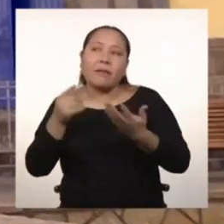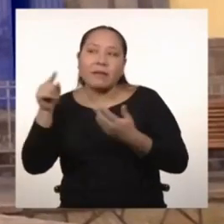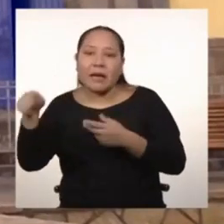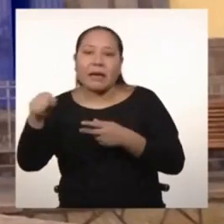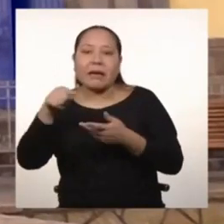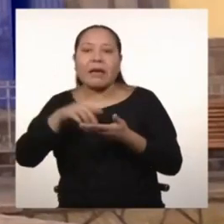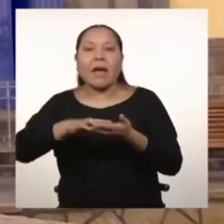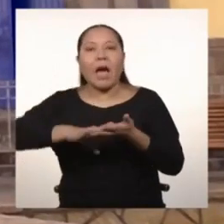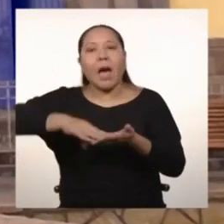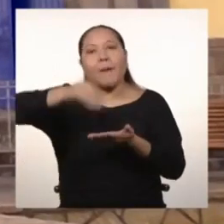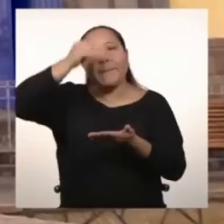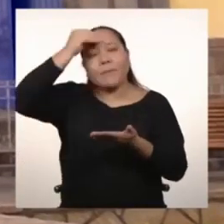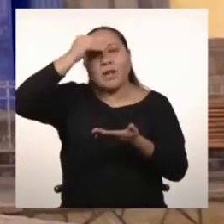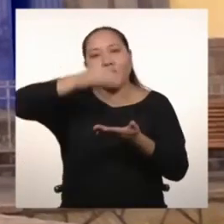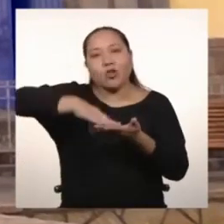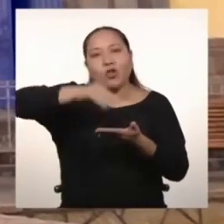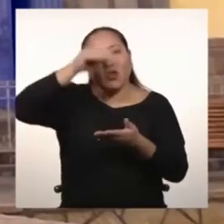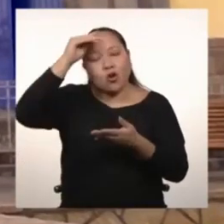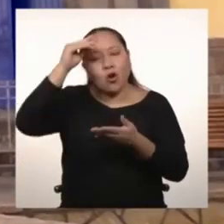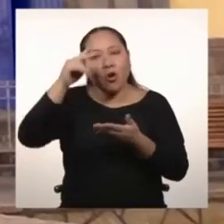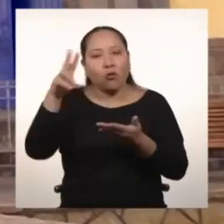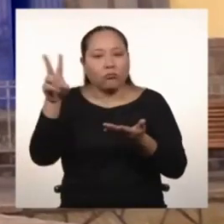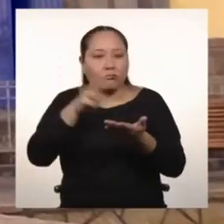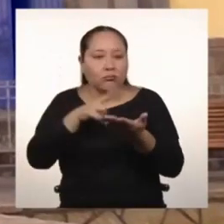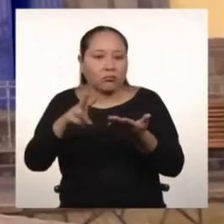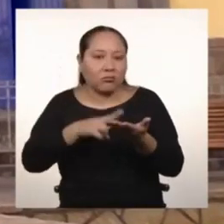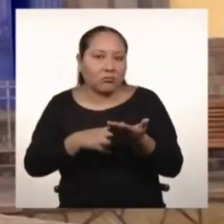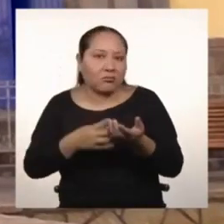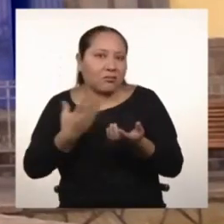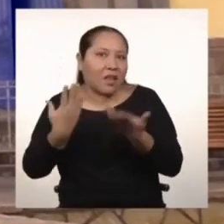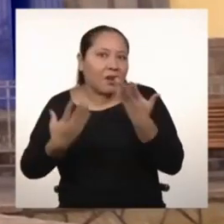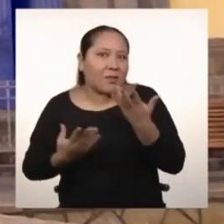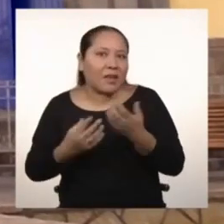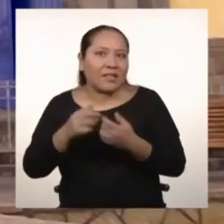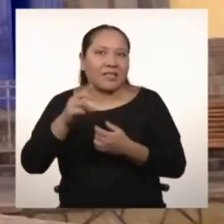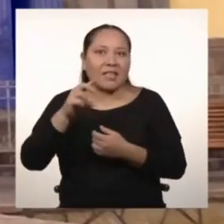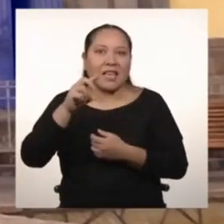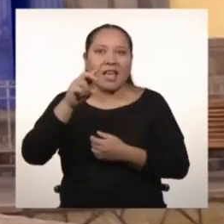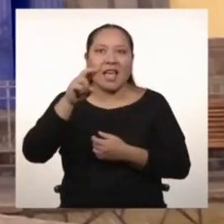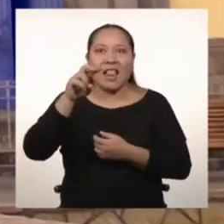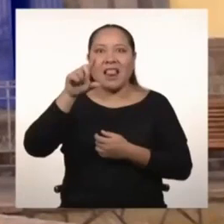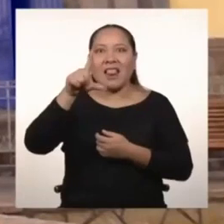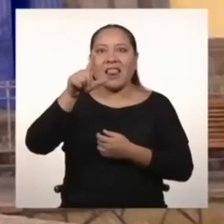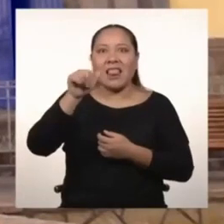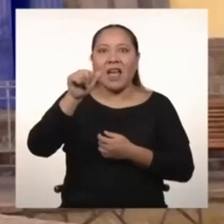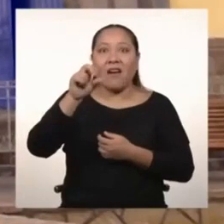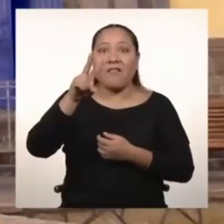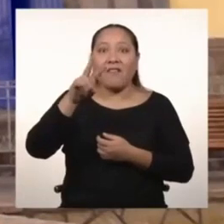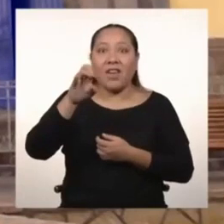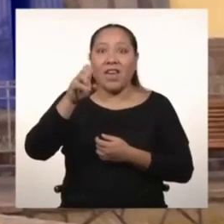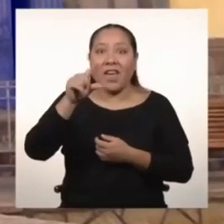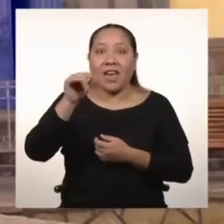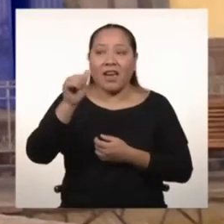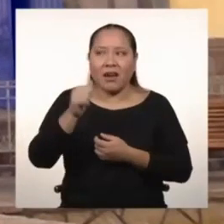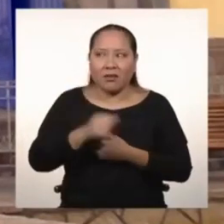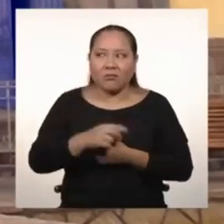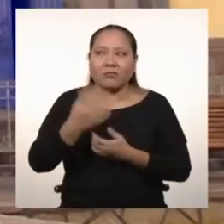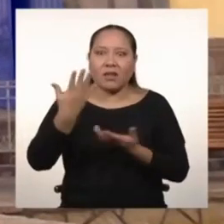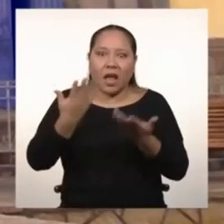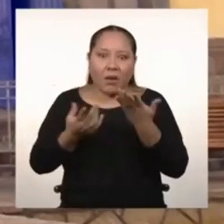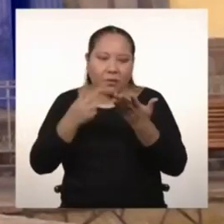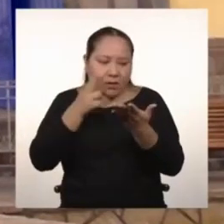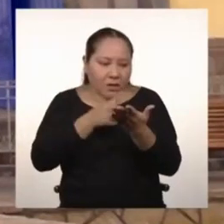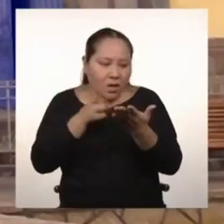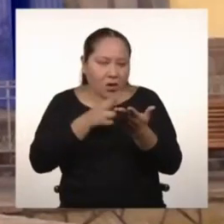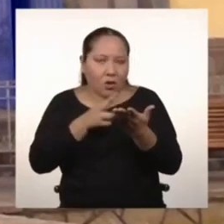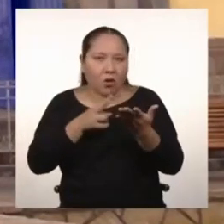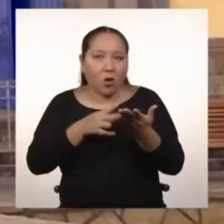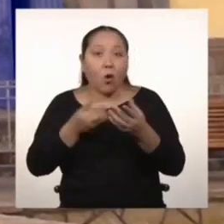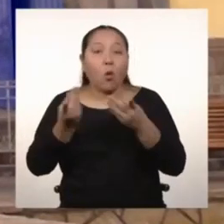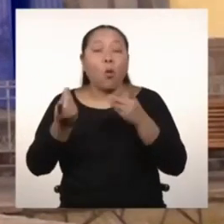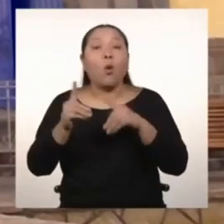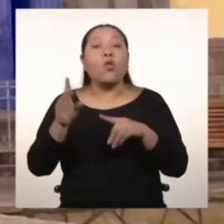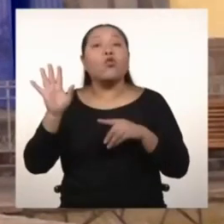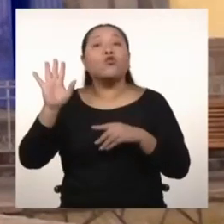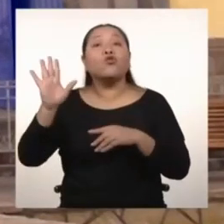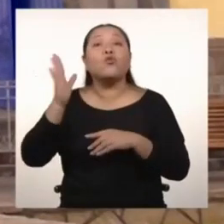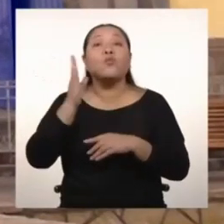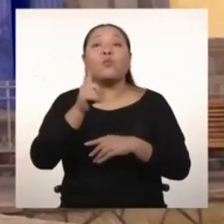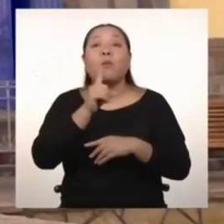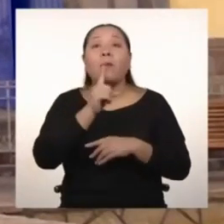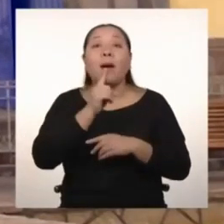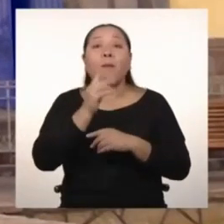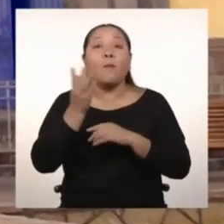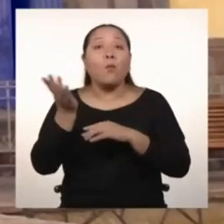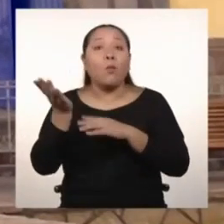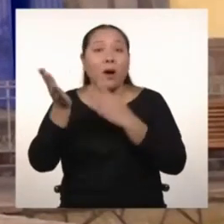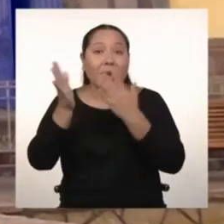leído los comentarios reales de Garcilaso de la Vega, ese mundo idealizado de sus antepasados. Cuando muere su padre, él